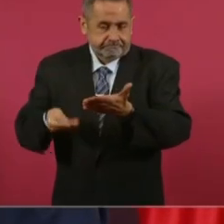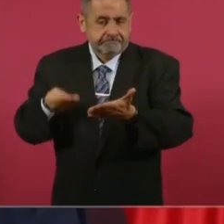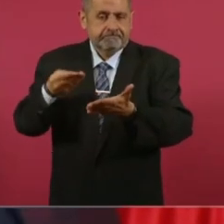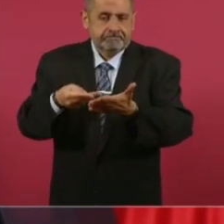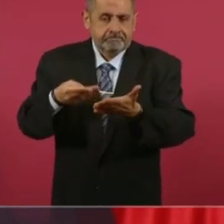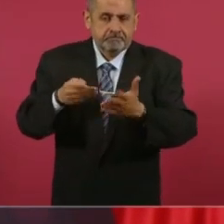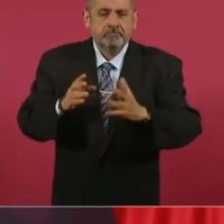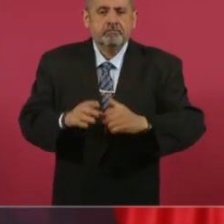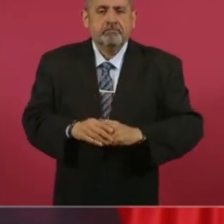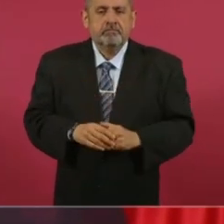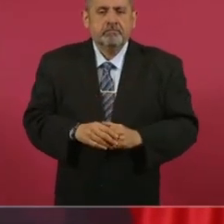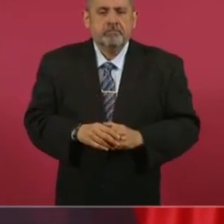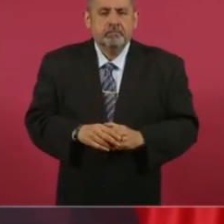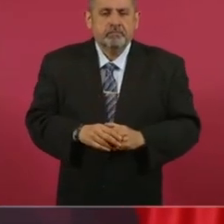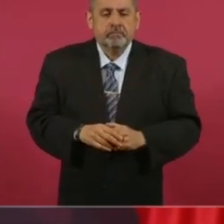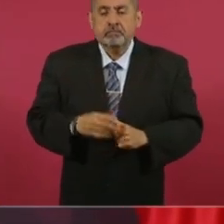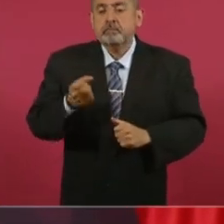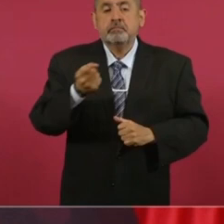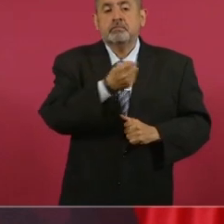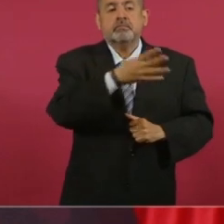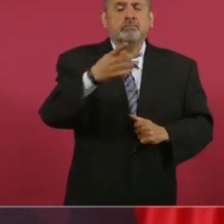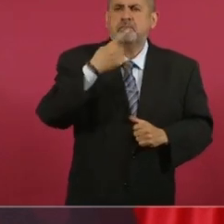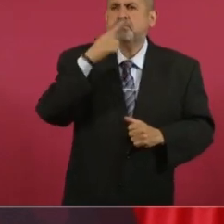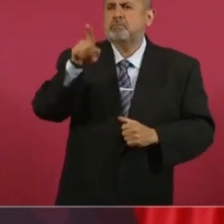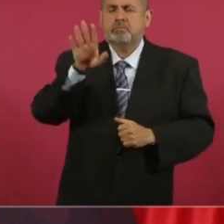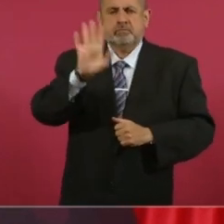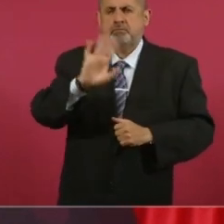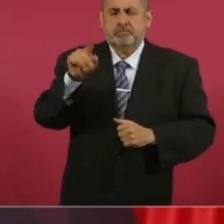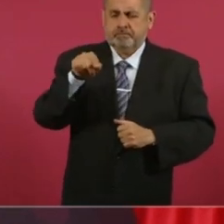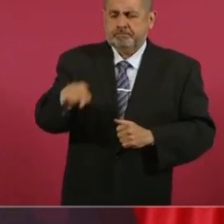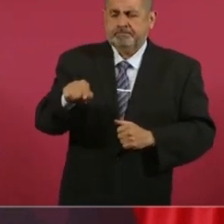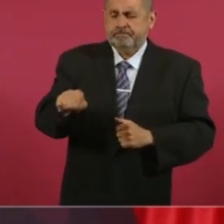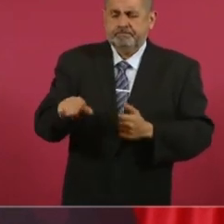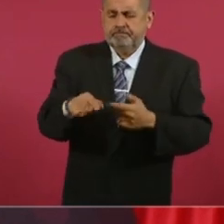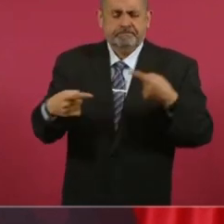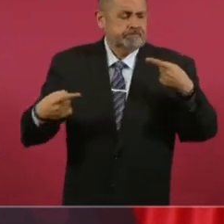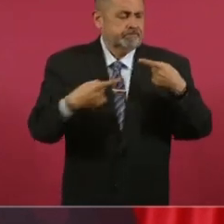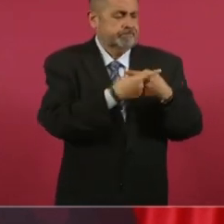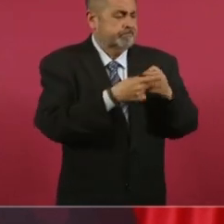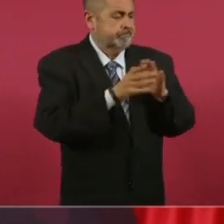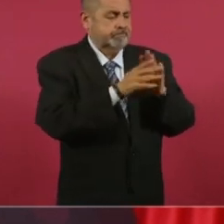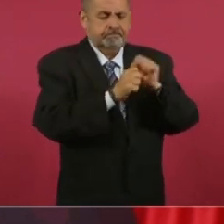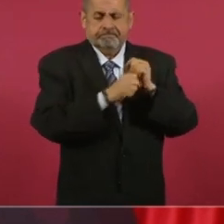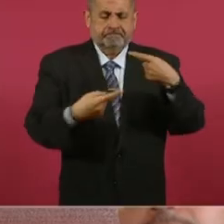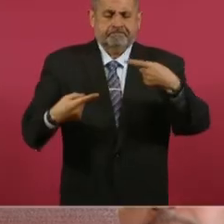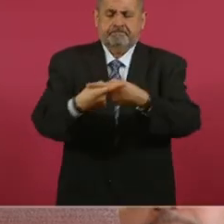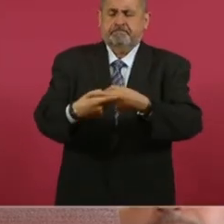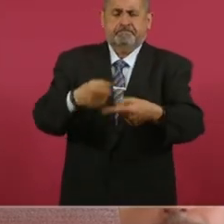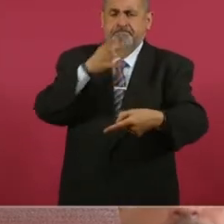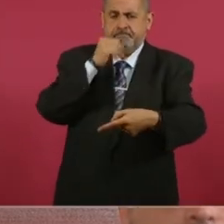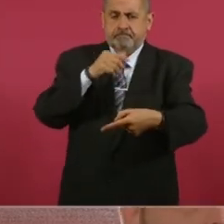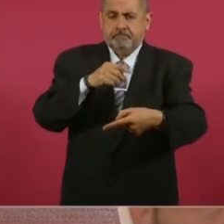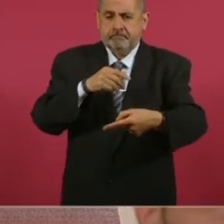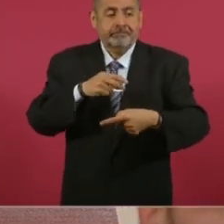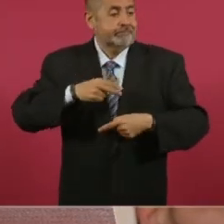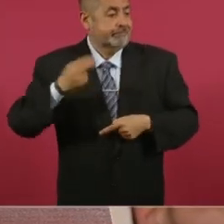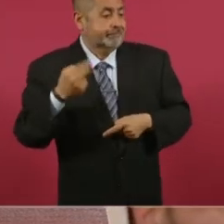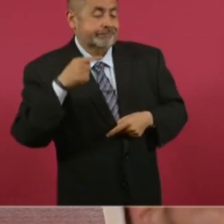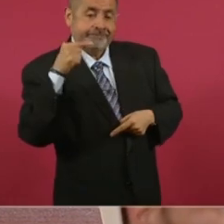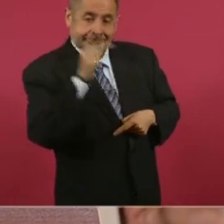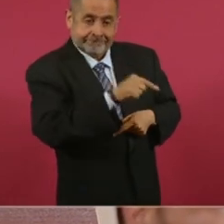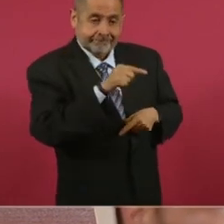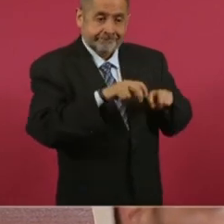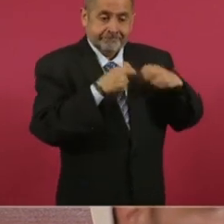y hay una acción de inconstitucionalidad que se presenta a la Corte, se requieren dos